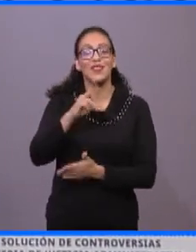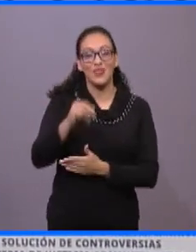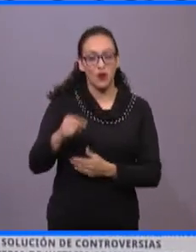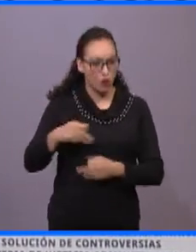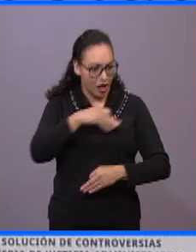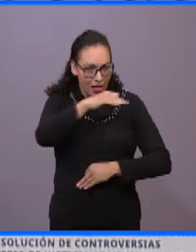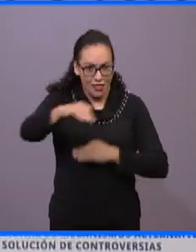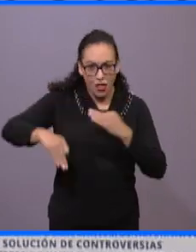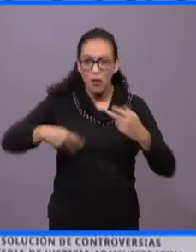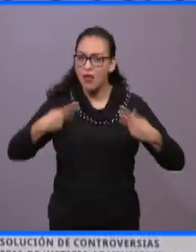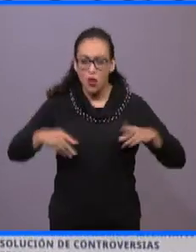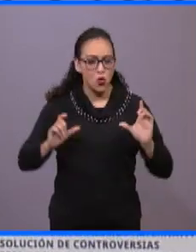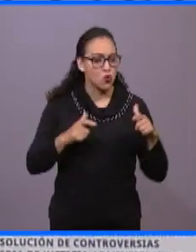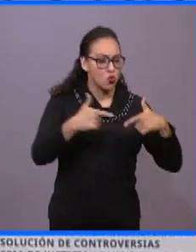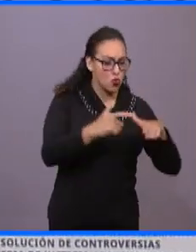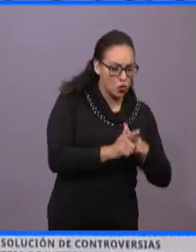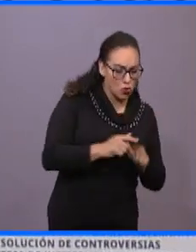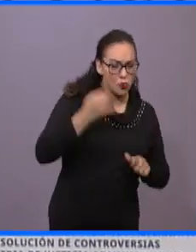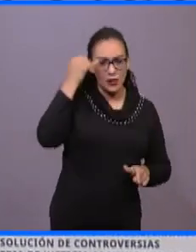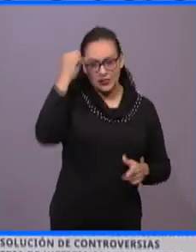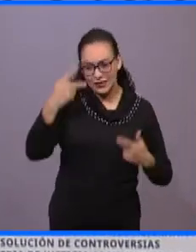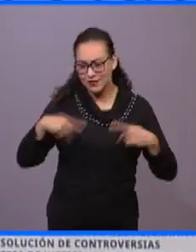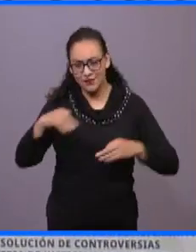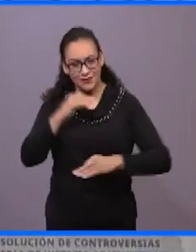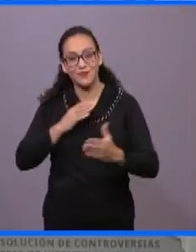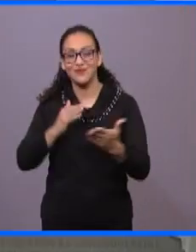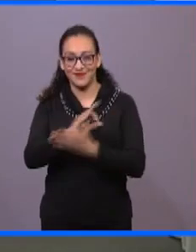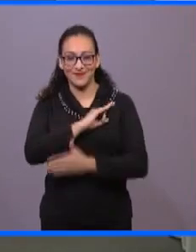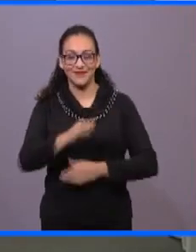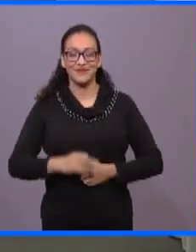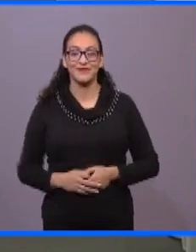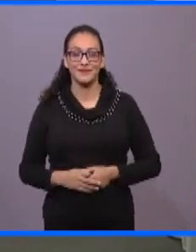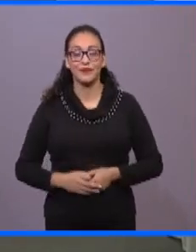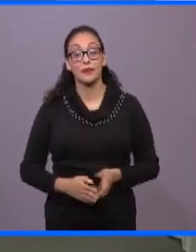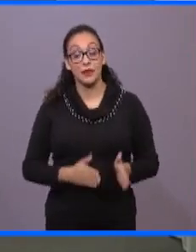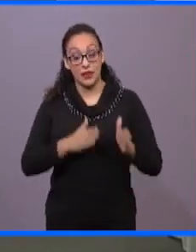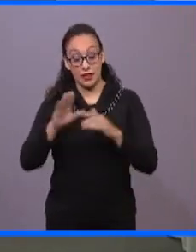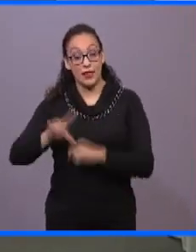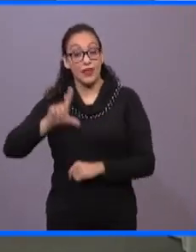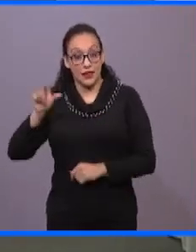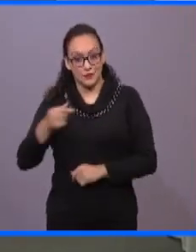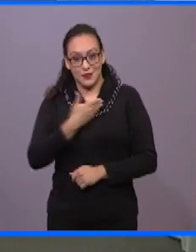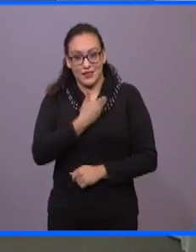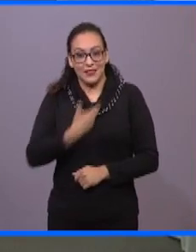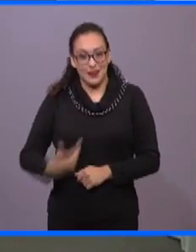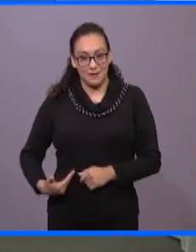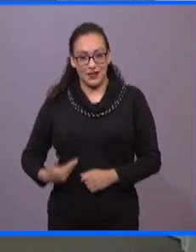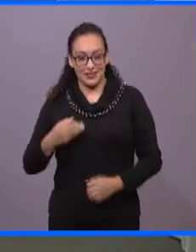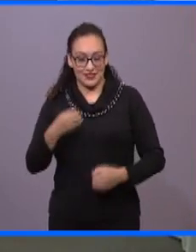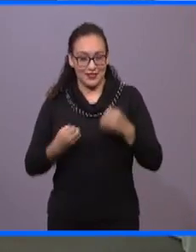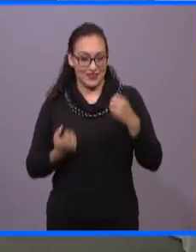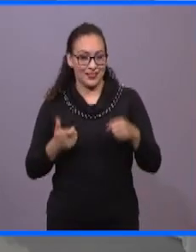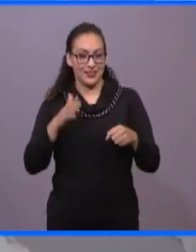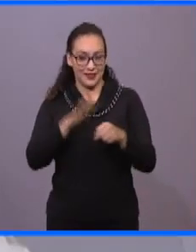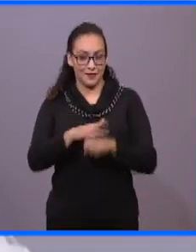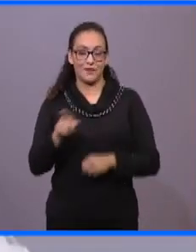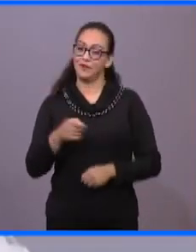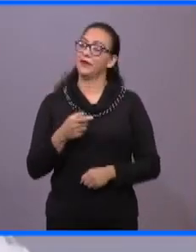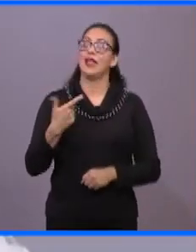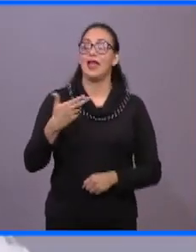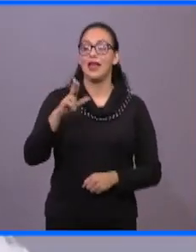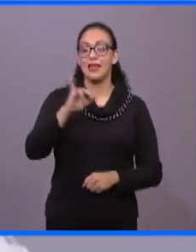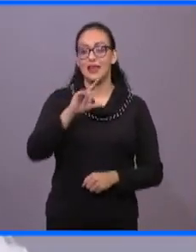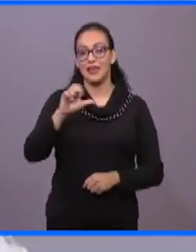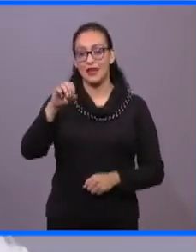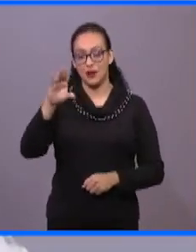efectivo de todas y todos los mexicanos. Por su parte, el presidente del Tribunal Federal de Justicia Administrativa, Guillermo